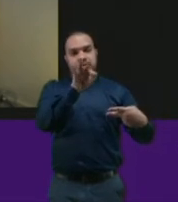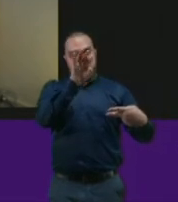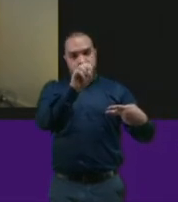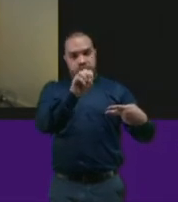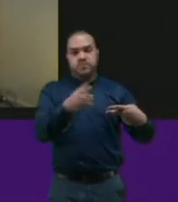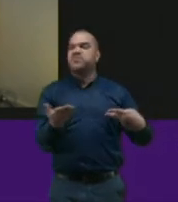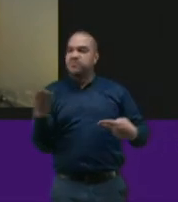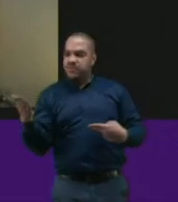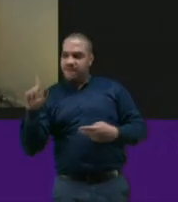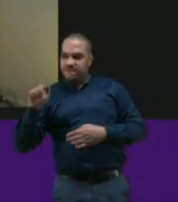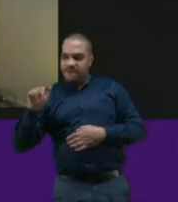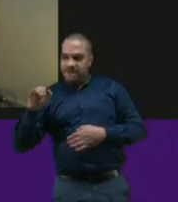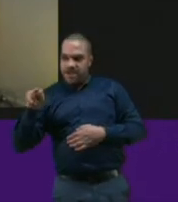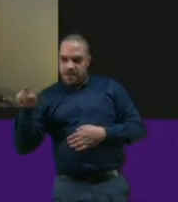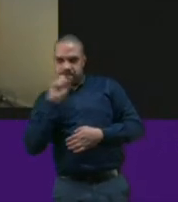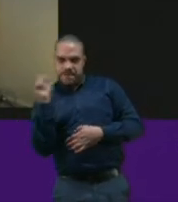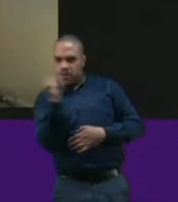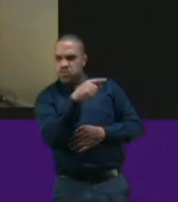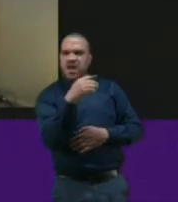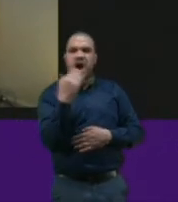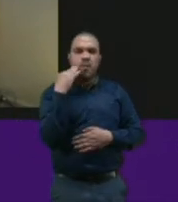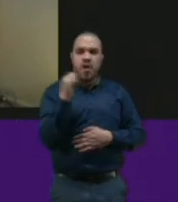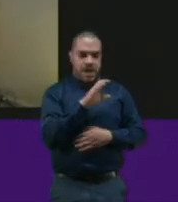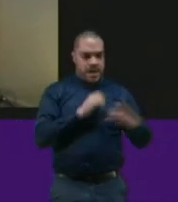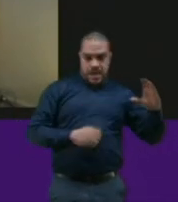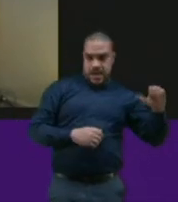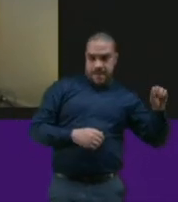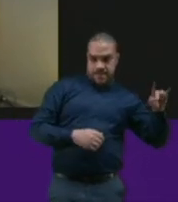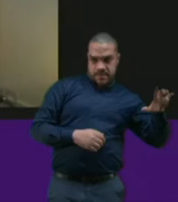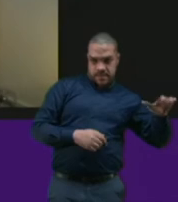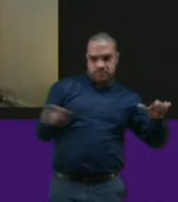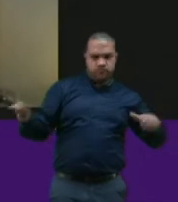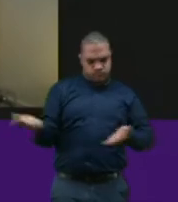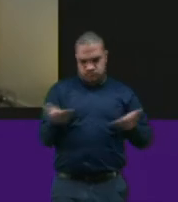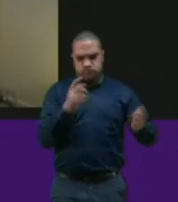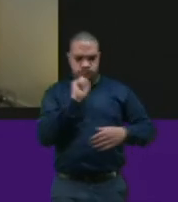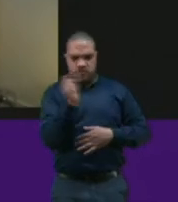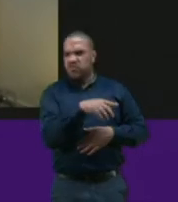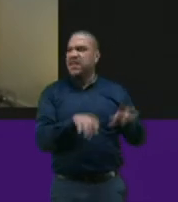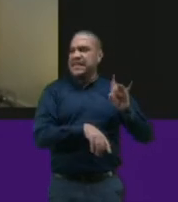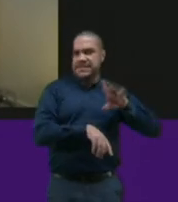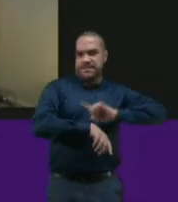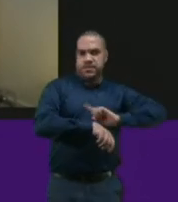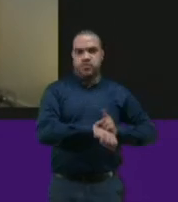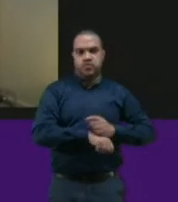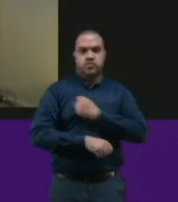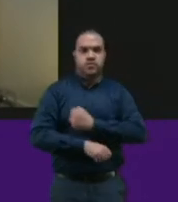las preguntas a Camila y tenemos 15 minuticos.